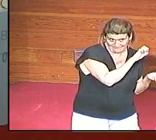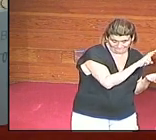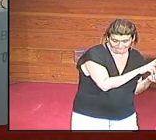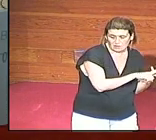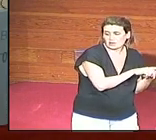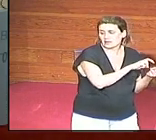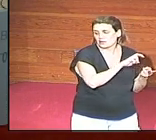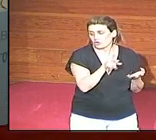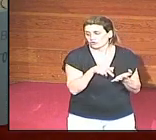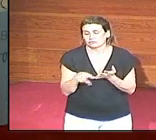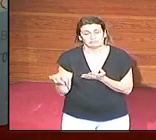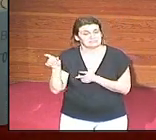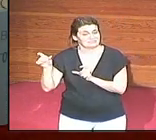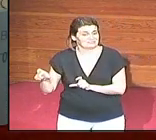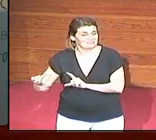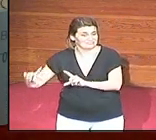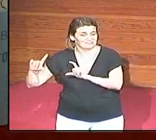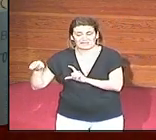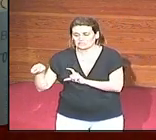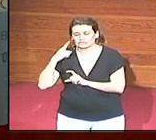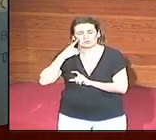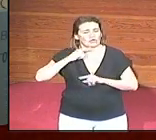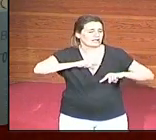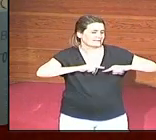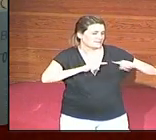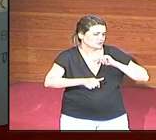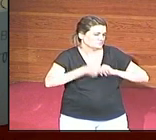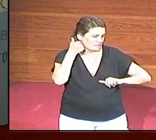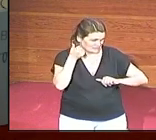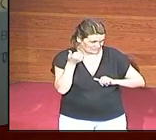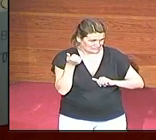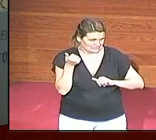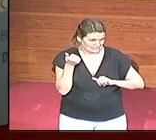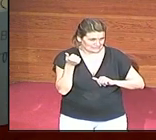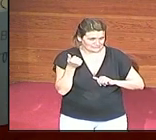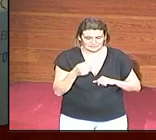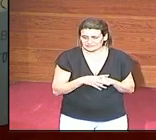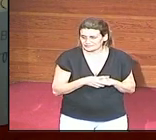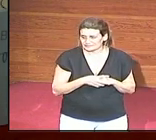lleva ahí bastante tiempo. Estos son más entrenamientos de milicias.